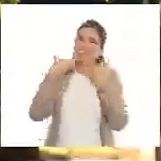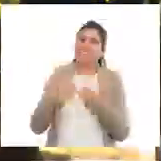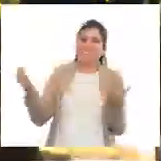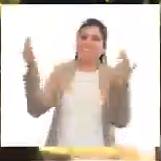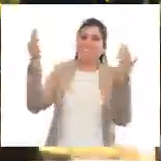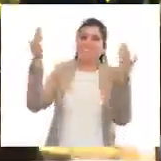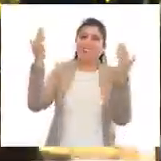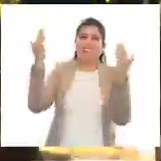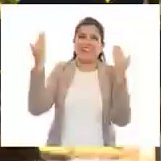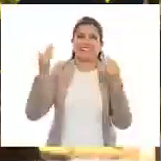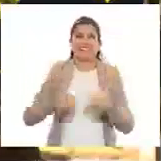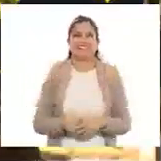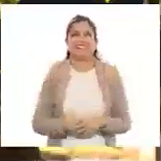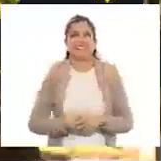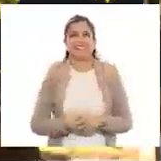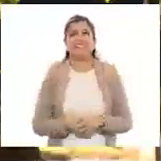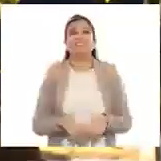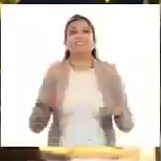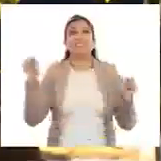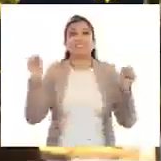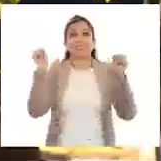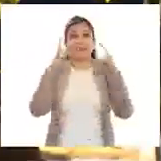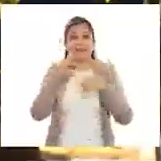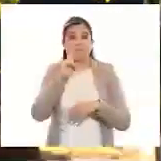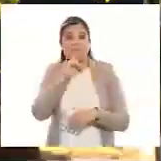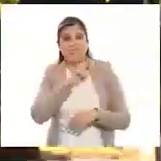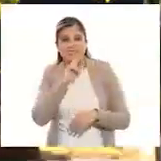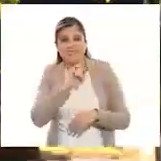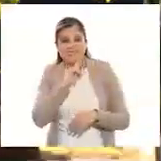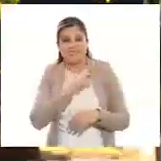¡Muy bien! ¡Nos vemos pronto!